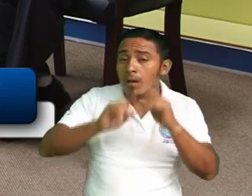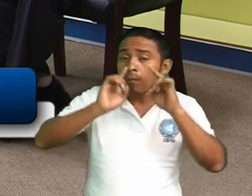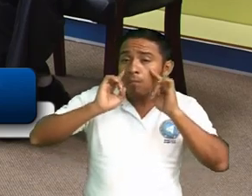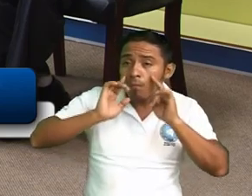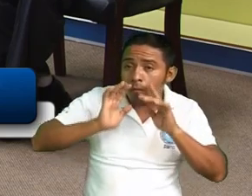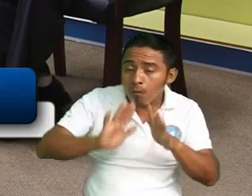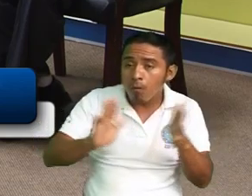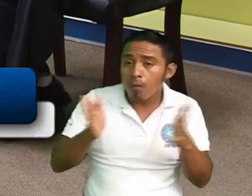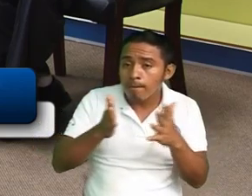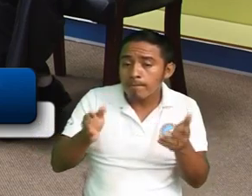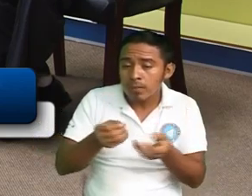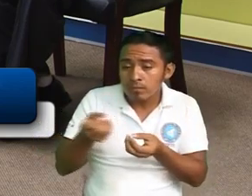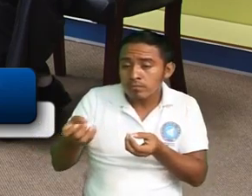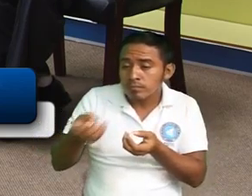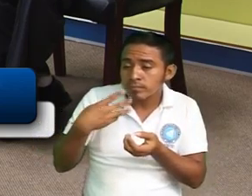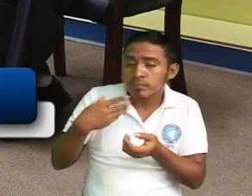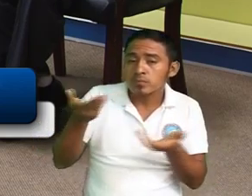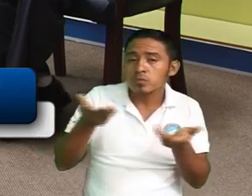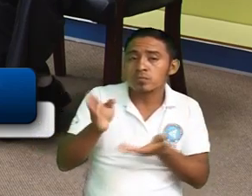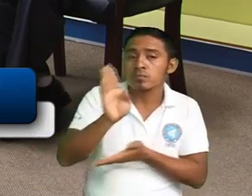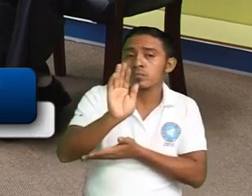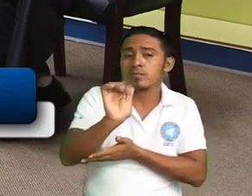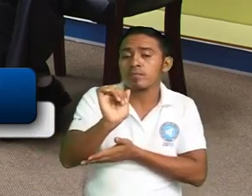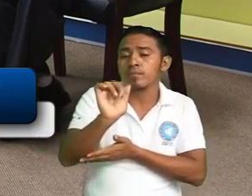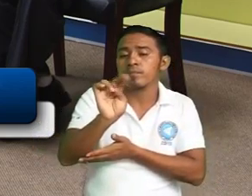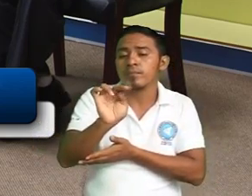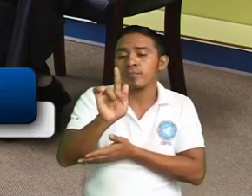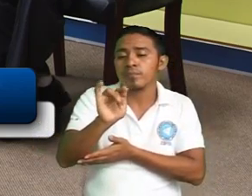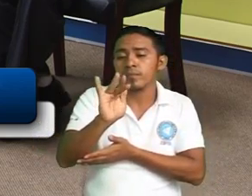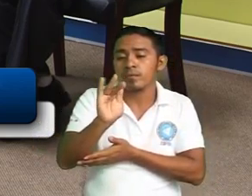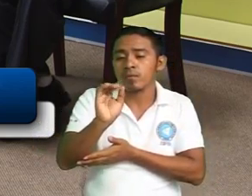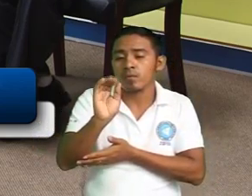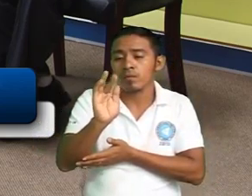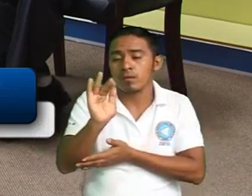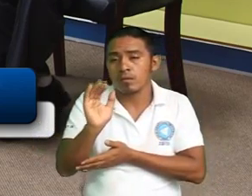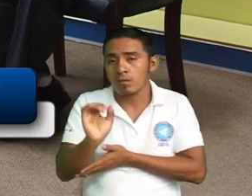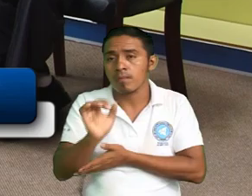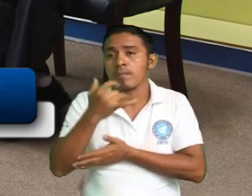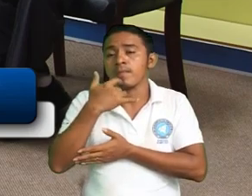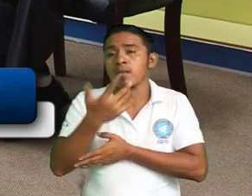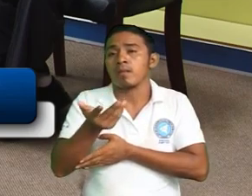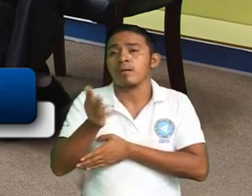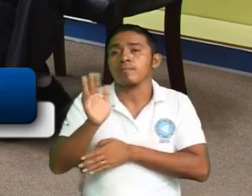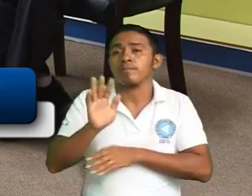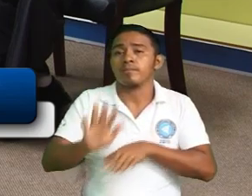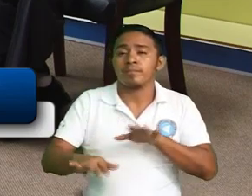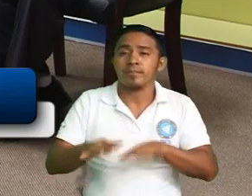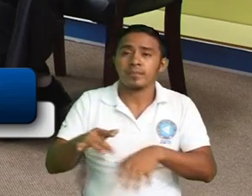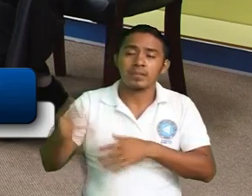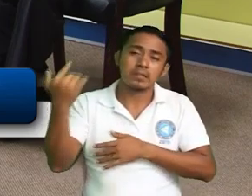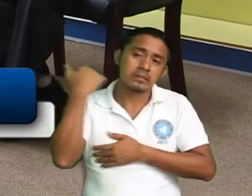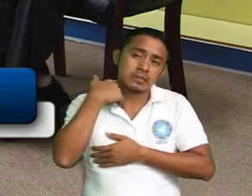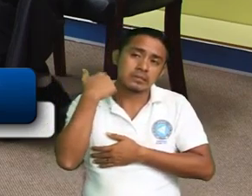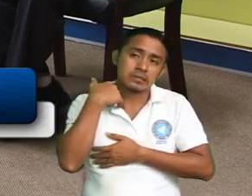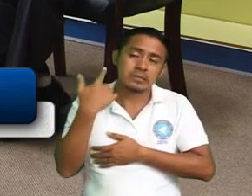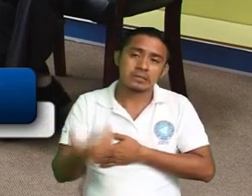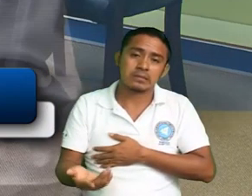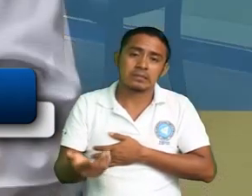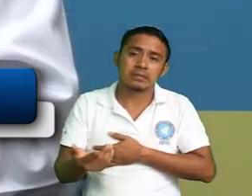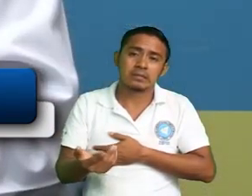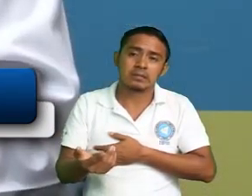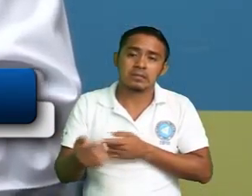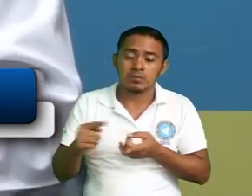el tipo de antibiótico que le vamos a mandar al paciente. Porque generalmente, por ejemplo, si es un